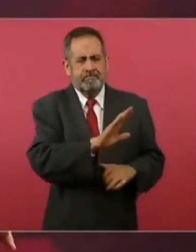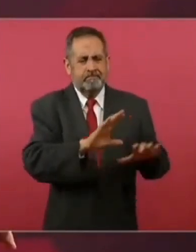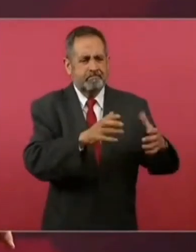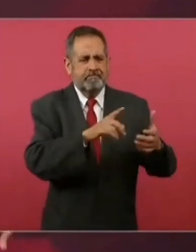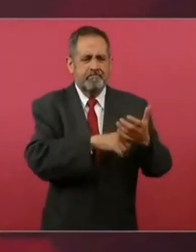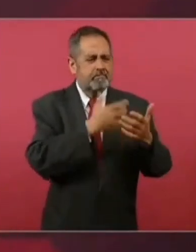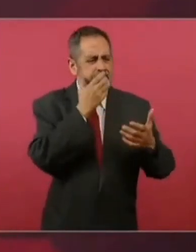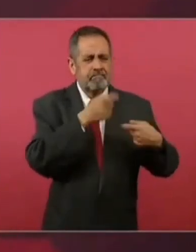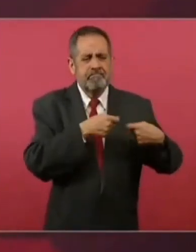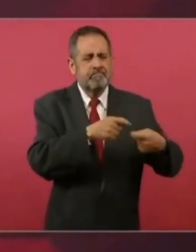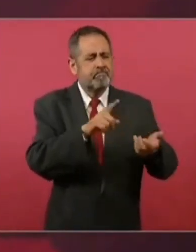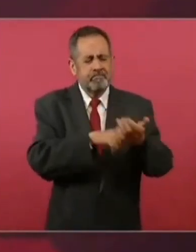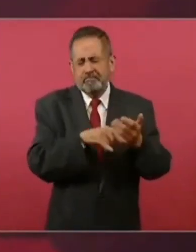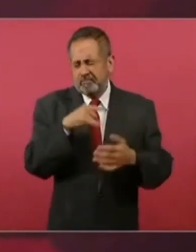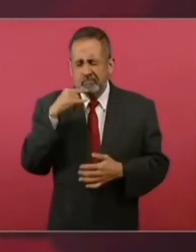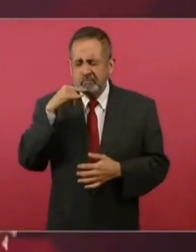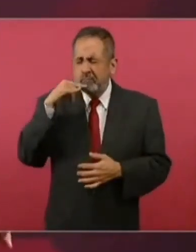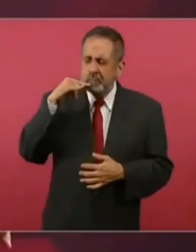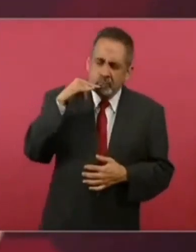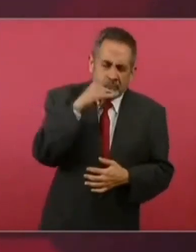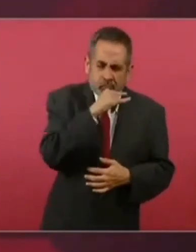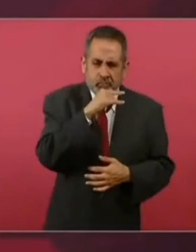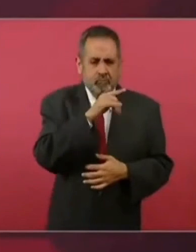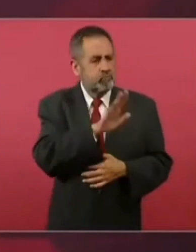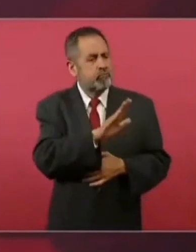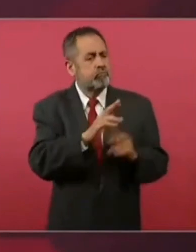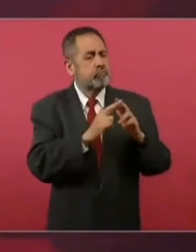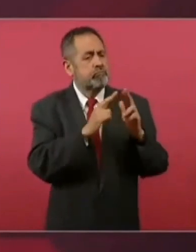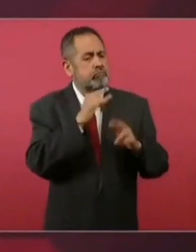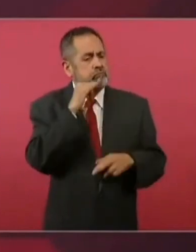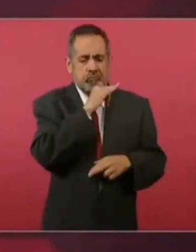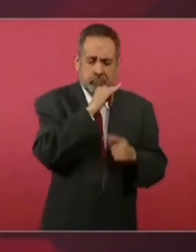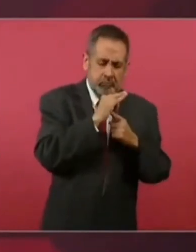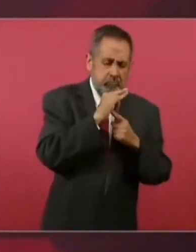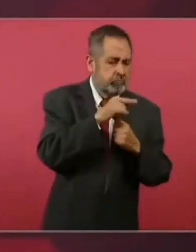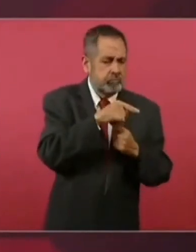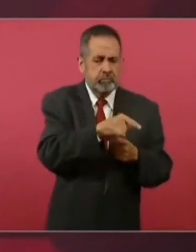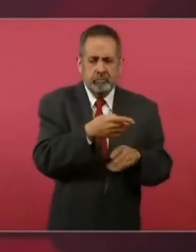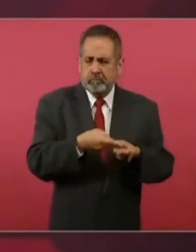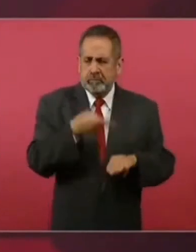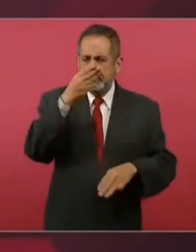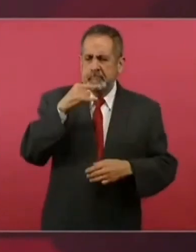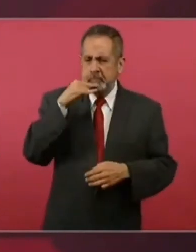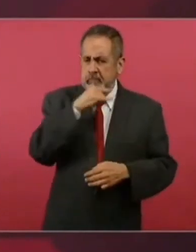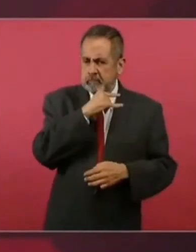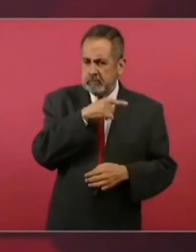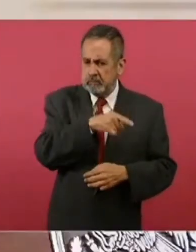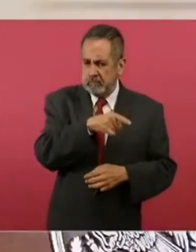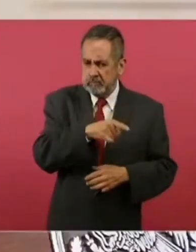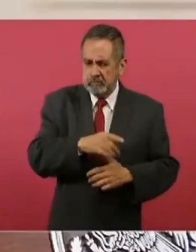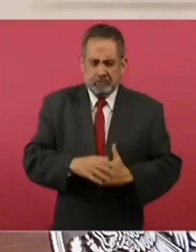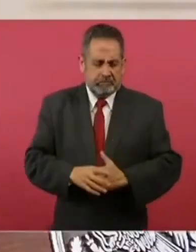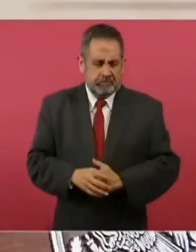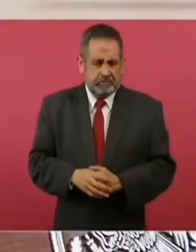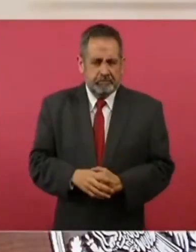del conservadurismo. Son muy hipócritas.